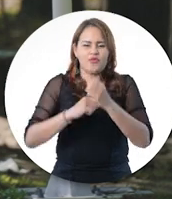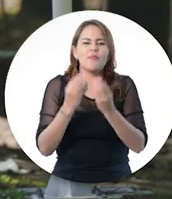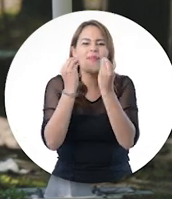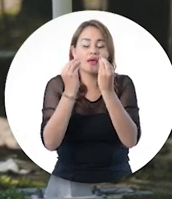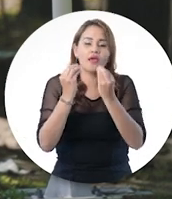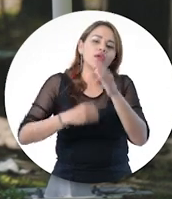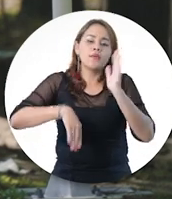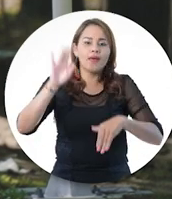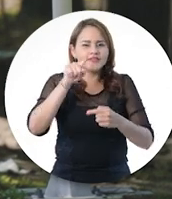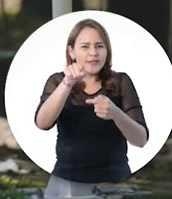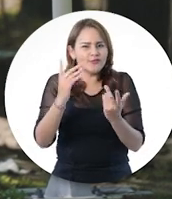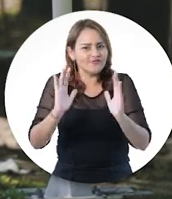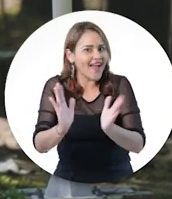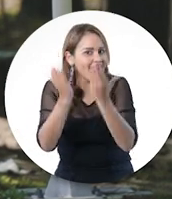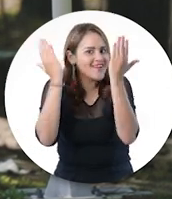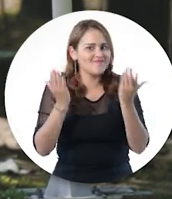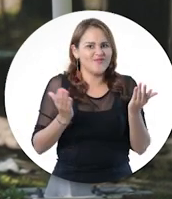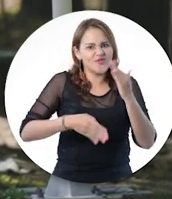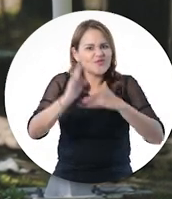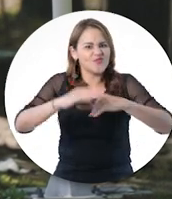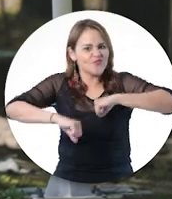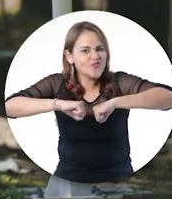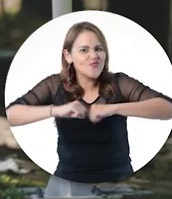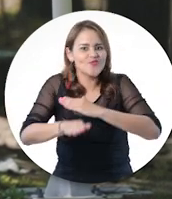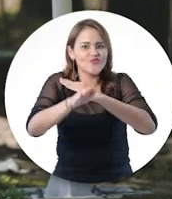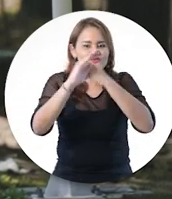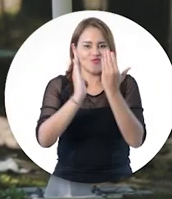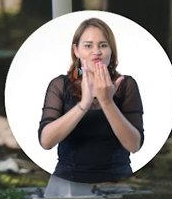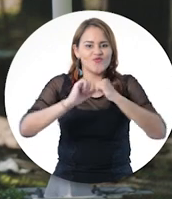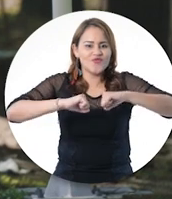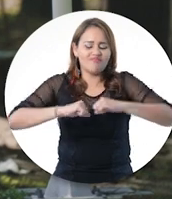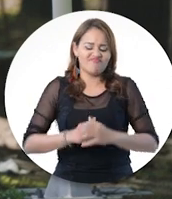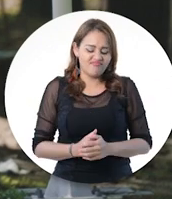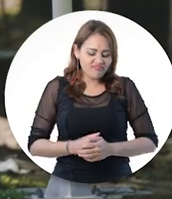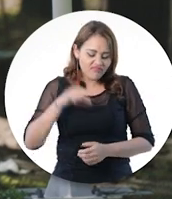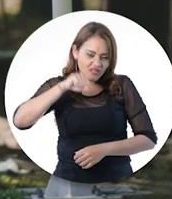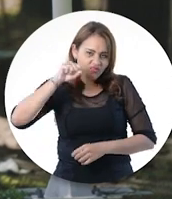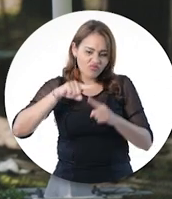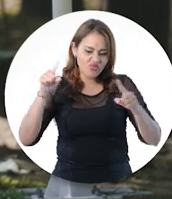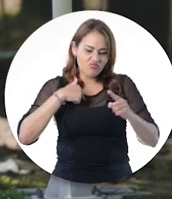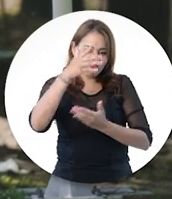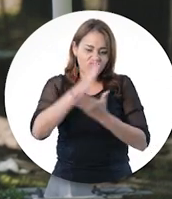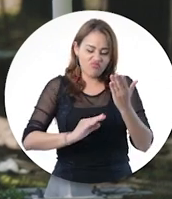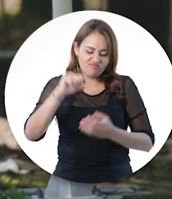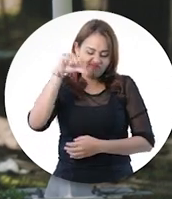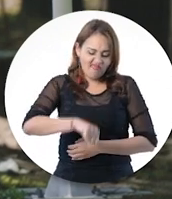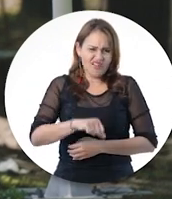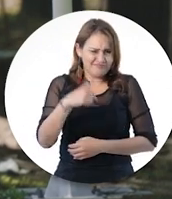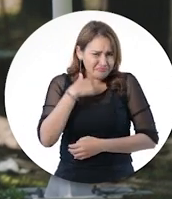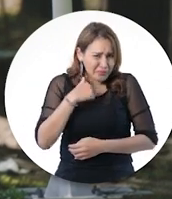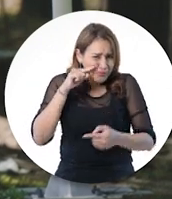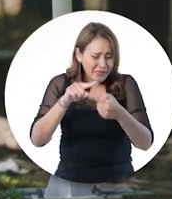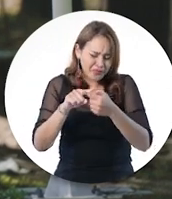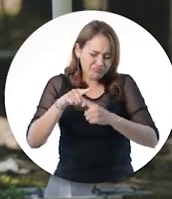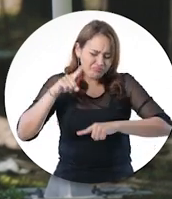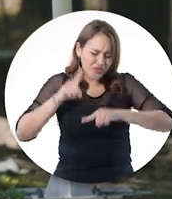rendimiento del estudiantado y su participación en actividades de formación complementaria. Fe, pero es que mis notas son tan malas que yo realmente no creo que pueda